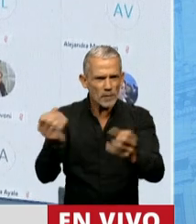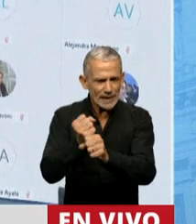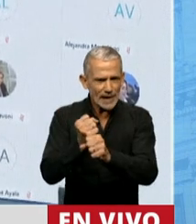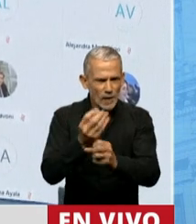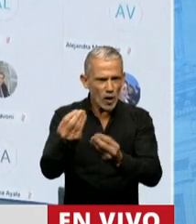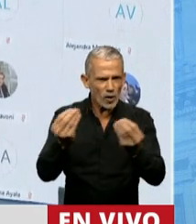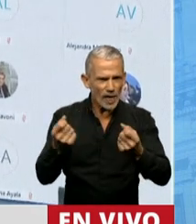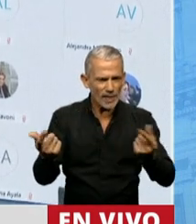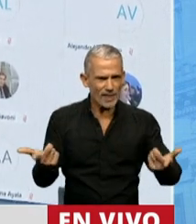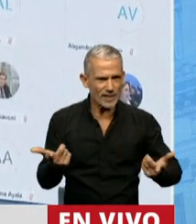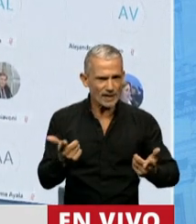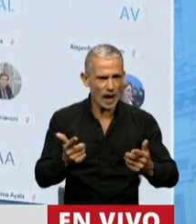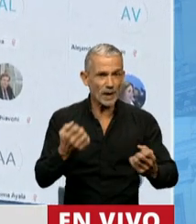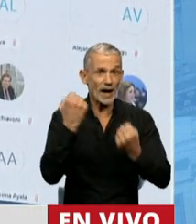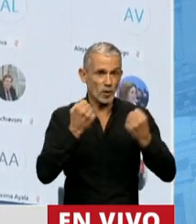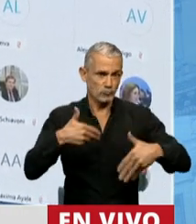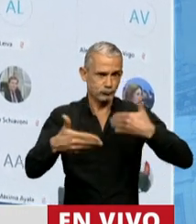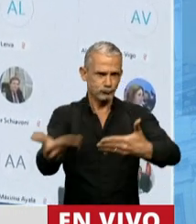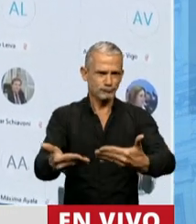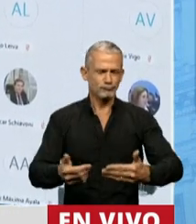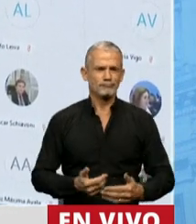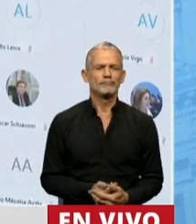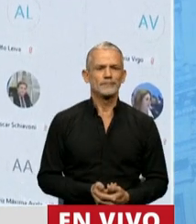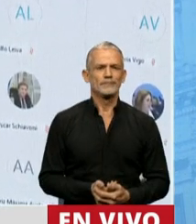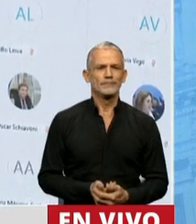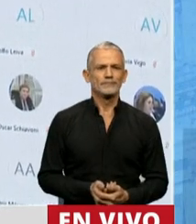este que generen crecimiento de la economía